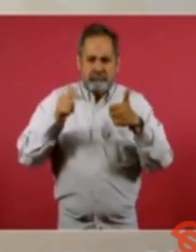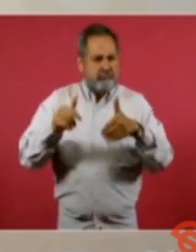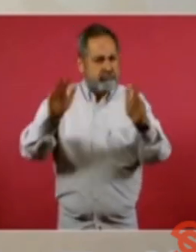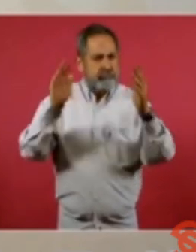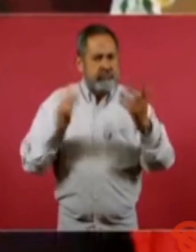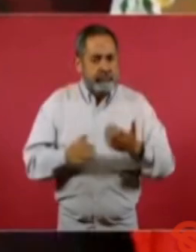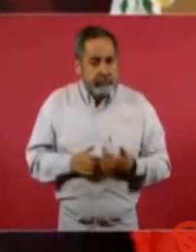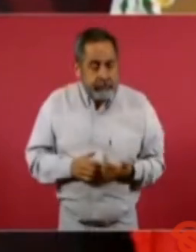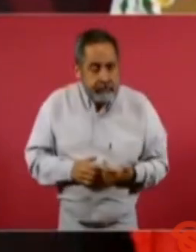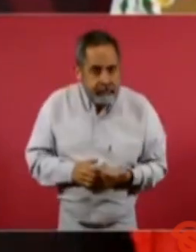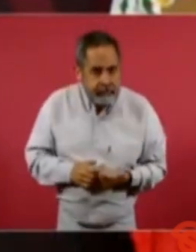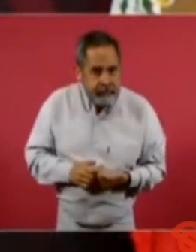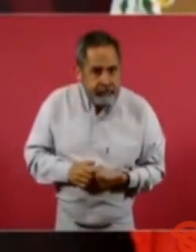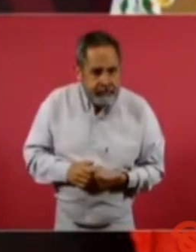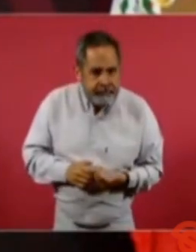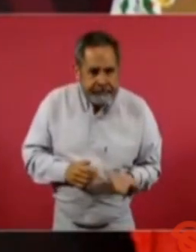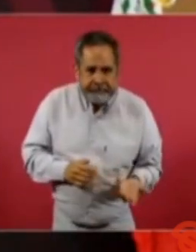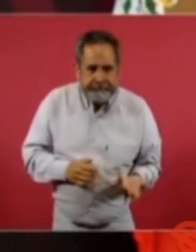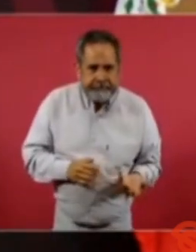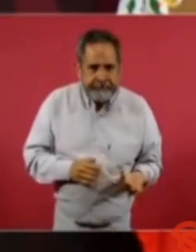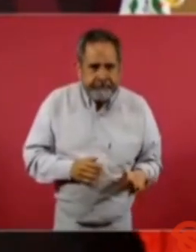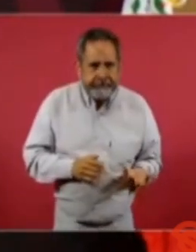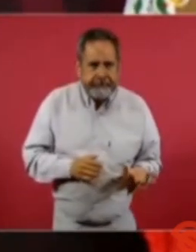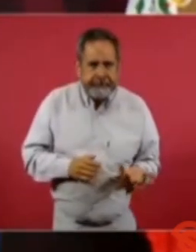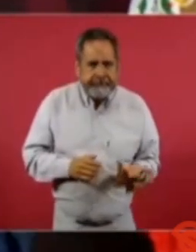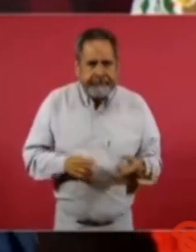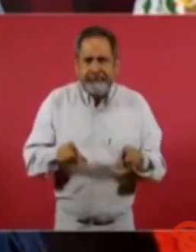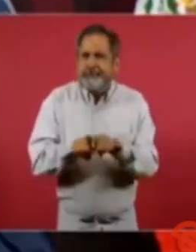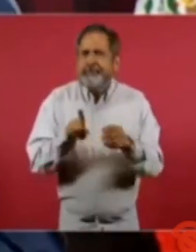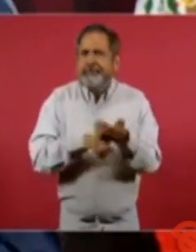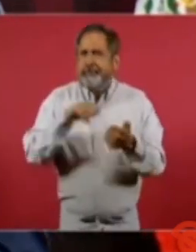Me acuerdo cuando sucedieron casos